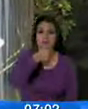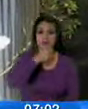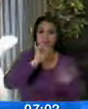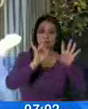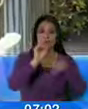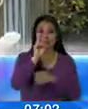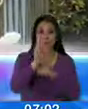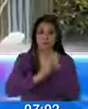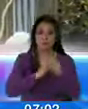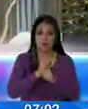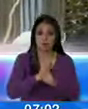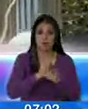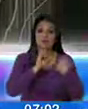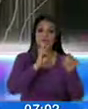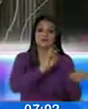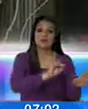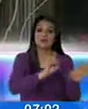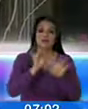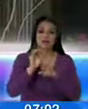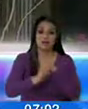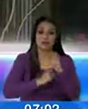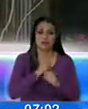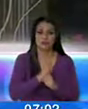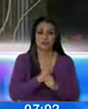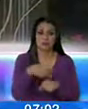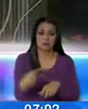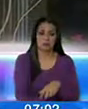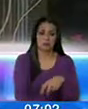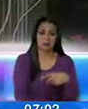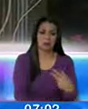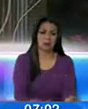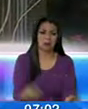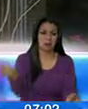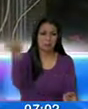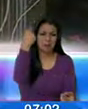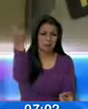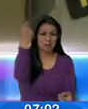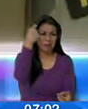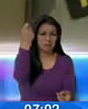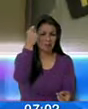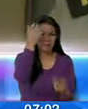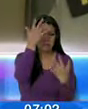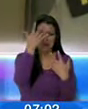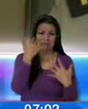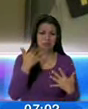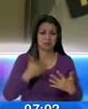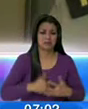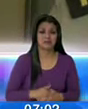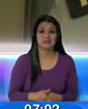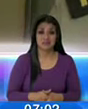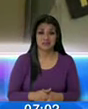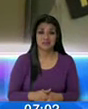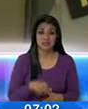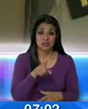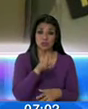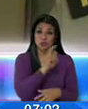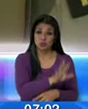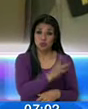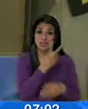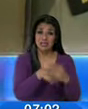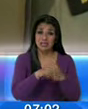74 años de edad yacían sobre el piso con sus cabezas destrozadas. Procede a golpearles a sus padres